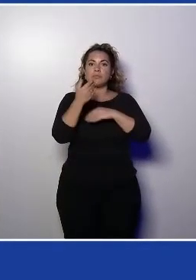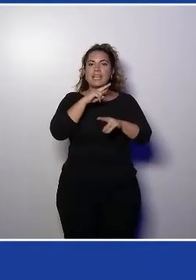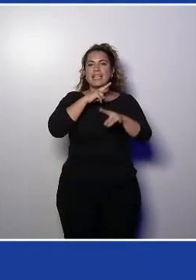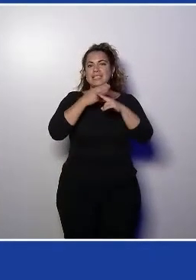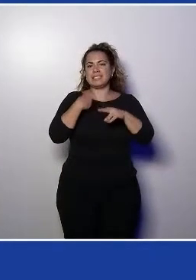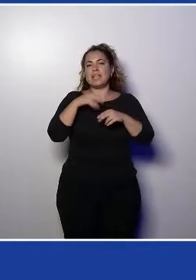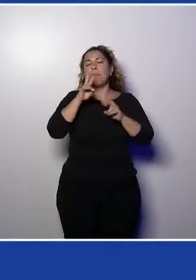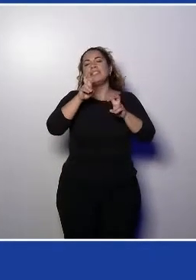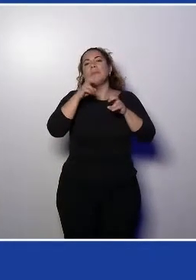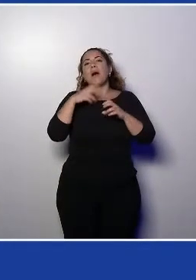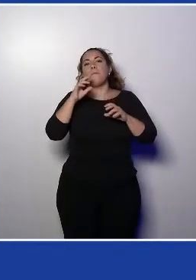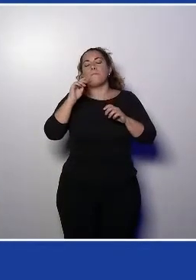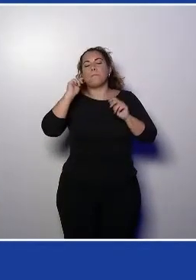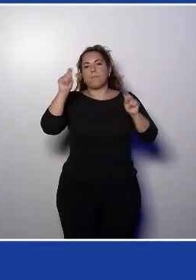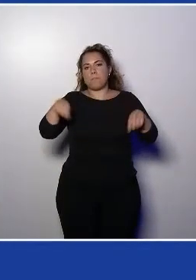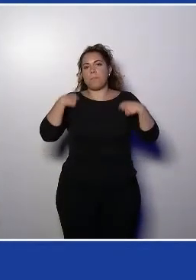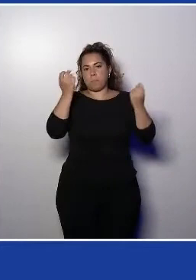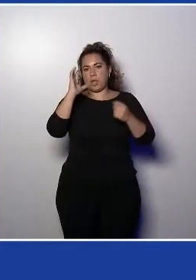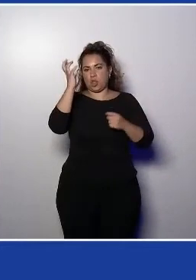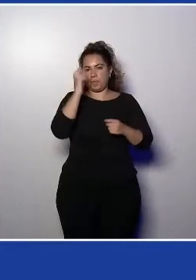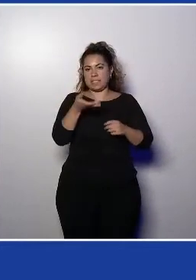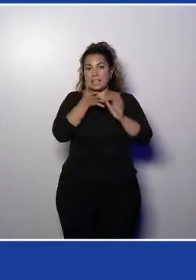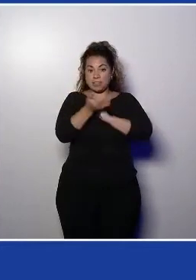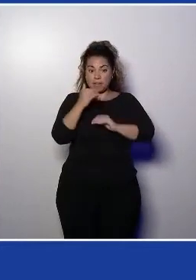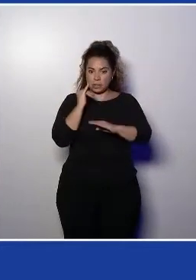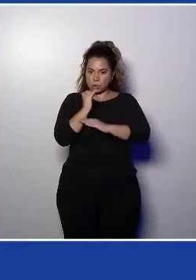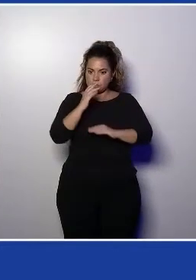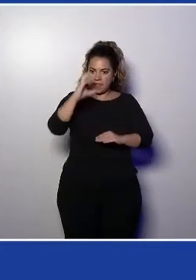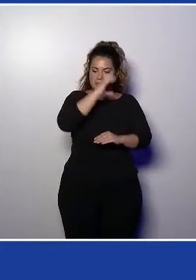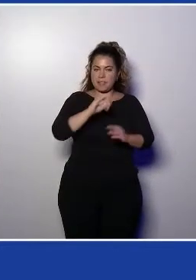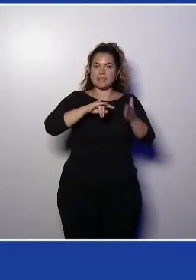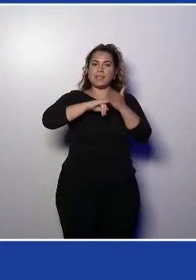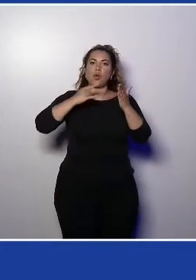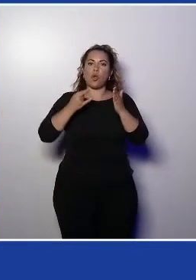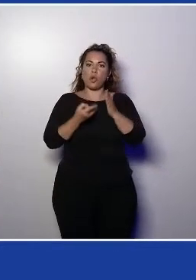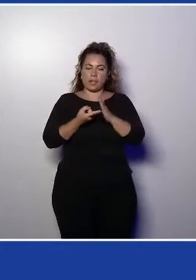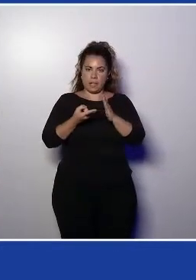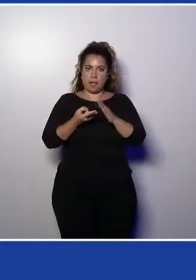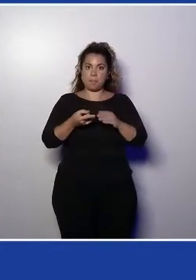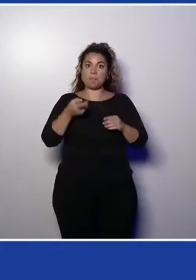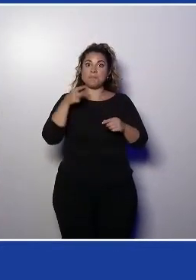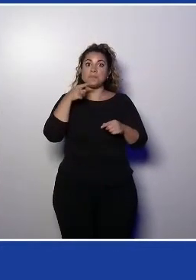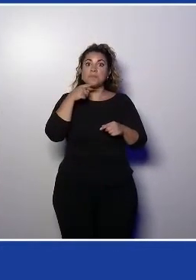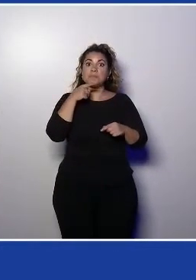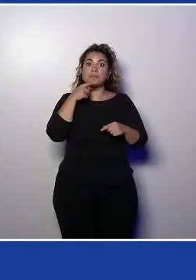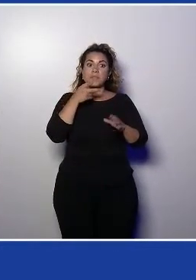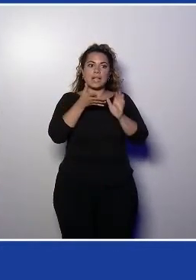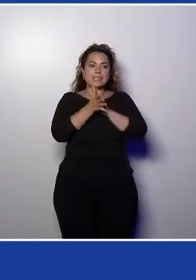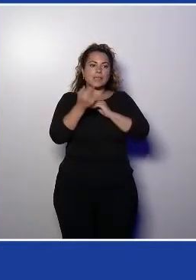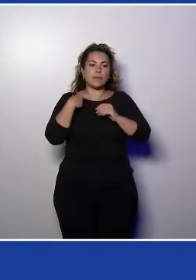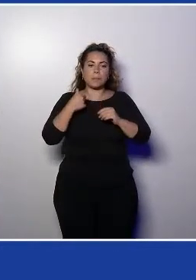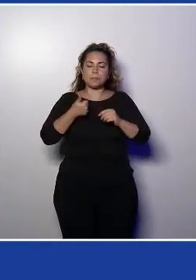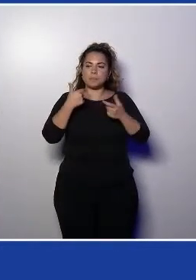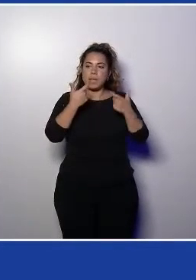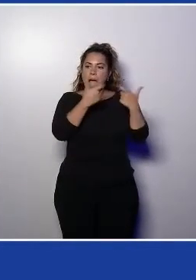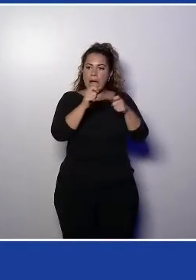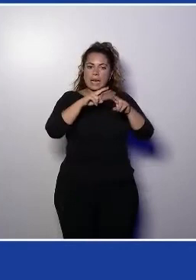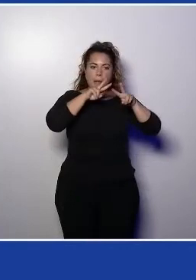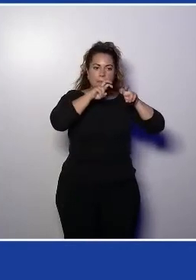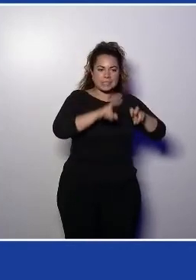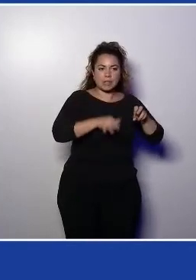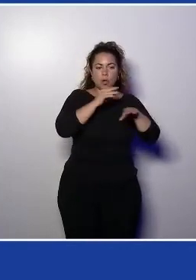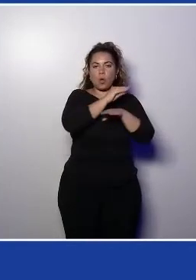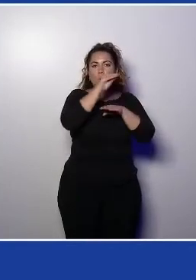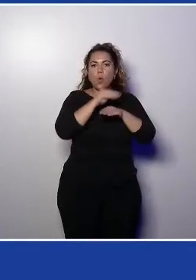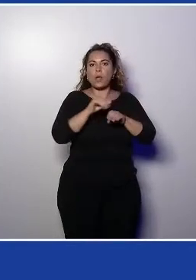de la Biodiversidad, que es un instituto de ciencia y tecnología, donde más allá de las áreas de investigación y de cuidado y